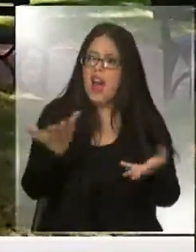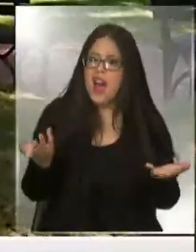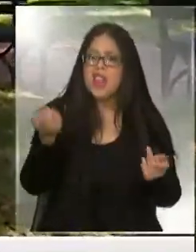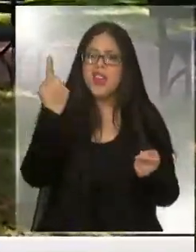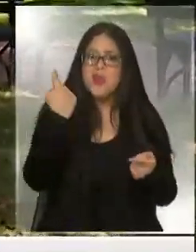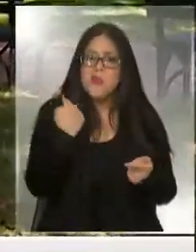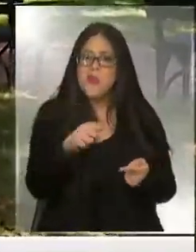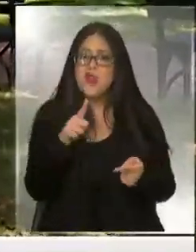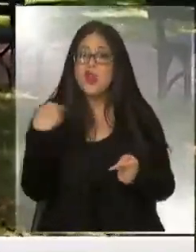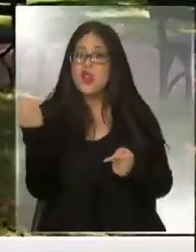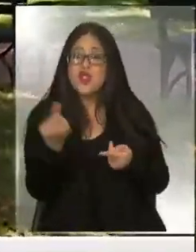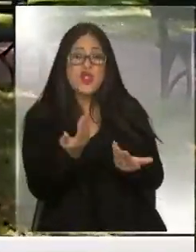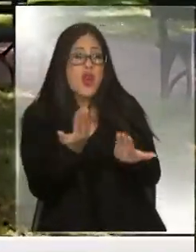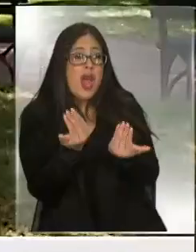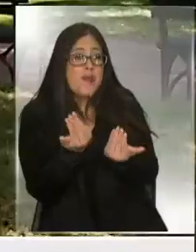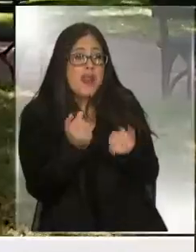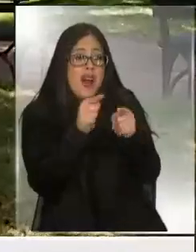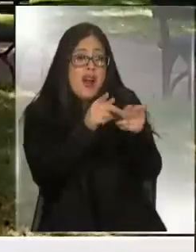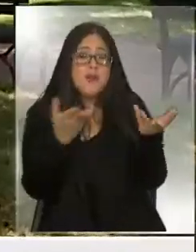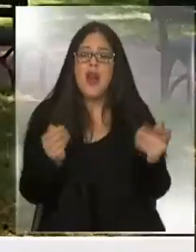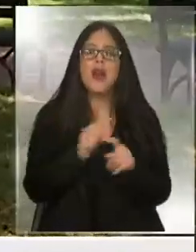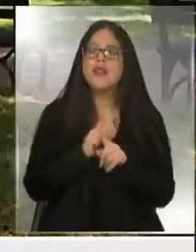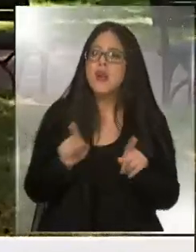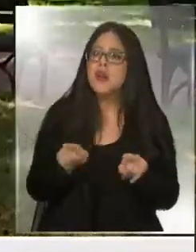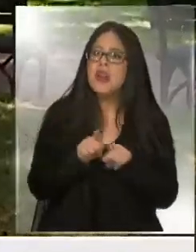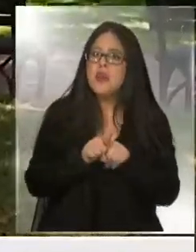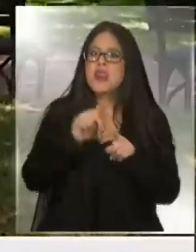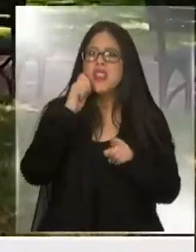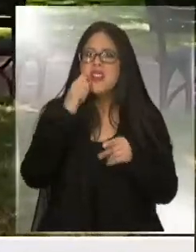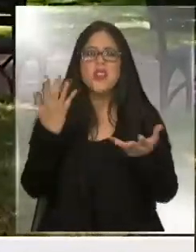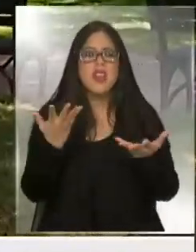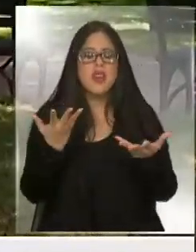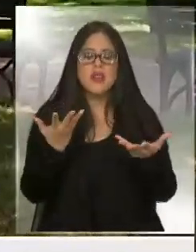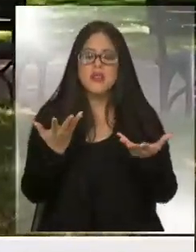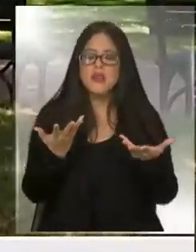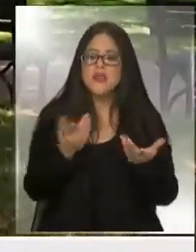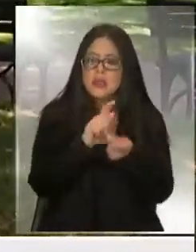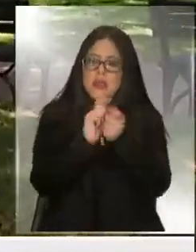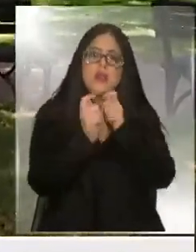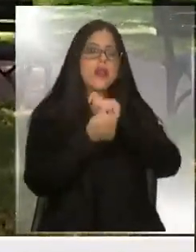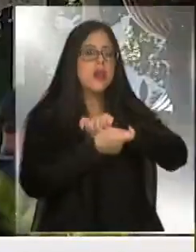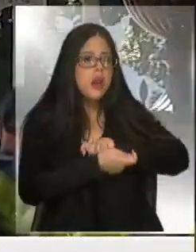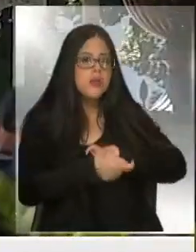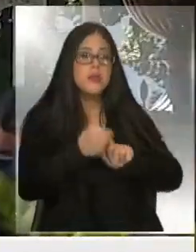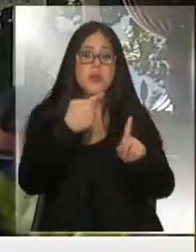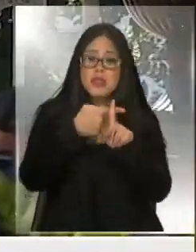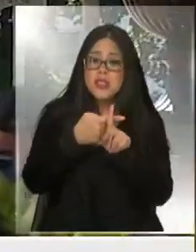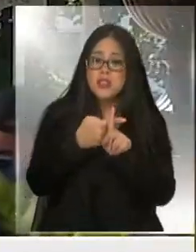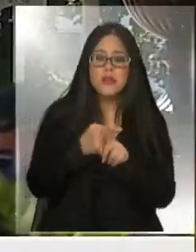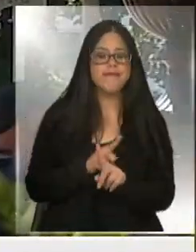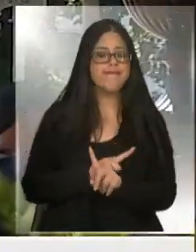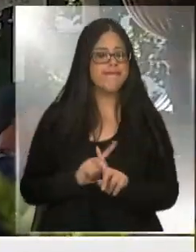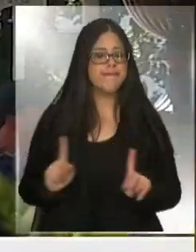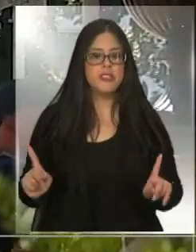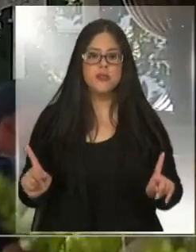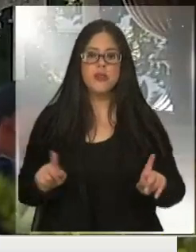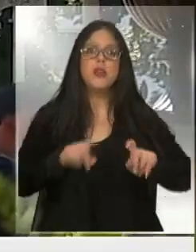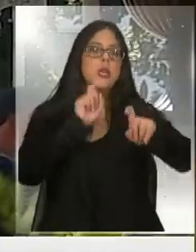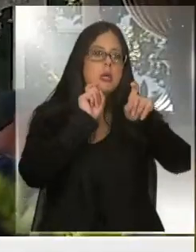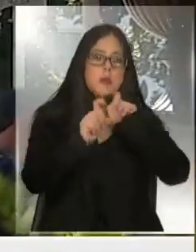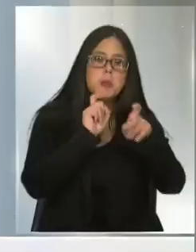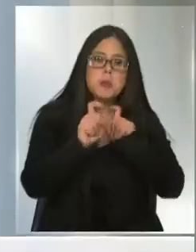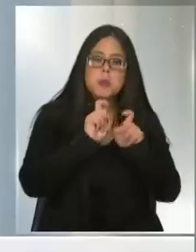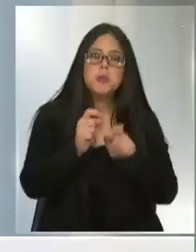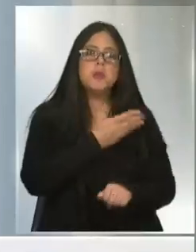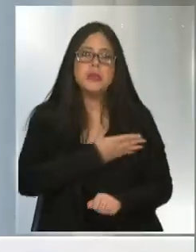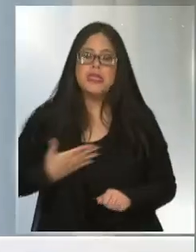que todo el mundo esperaba. Ha ido mucho a polarización, muchos cambios no tan buenos. Las críticas contra el mandatario